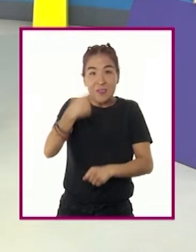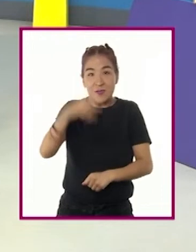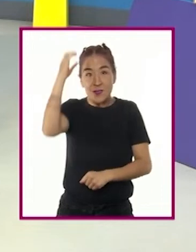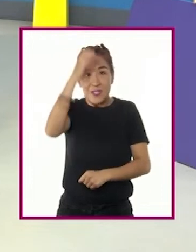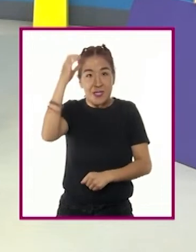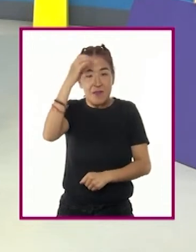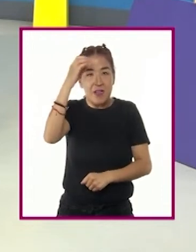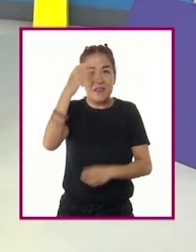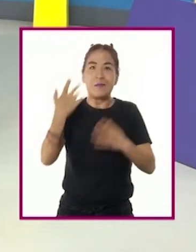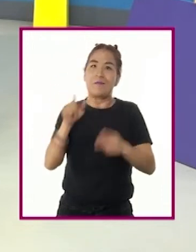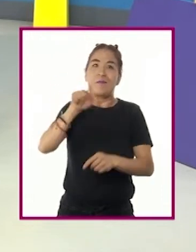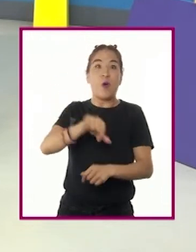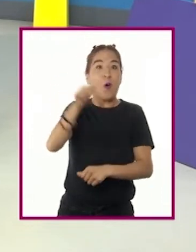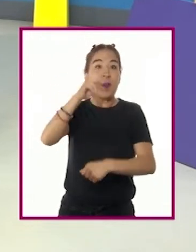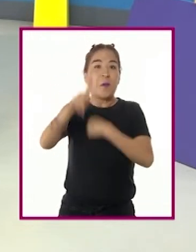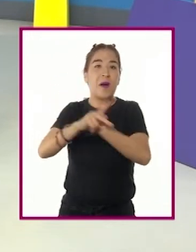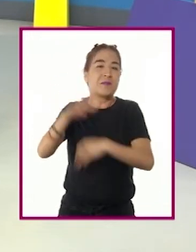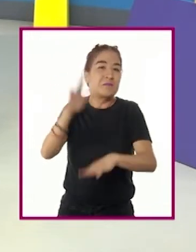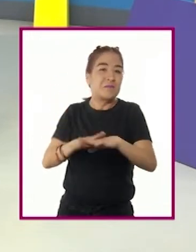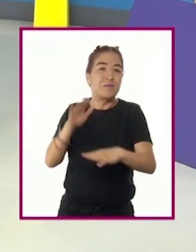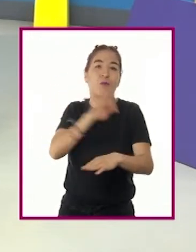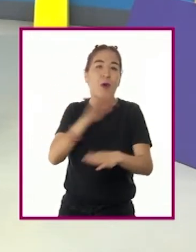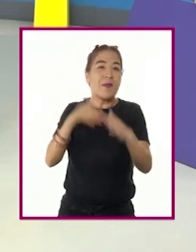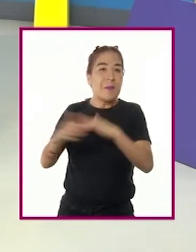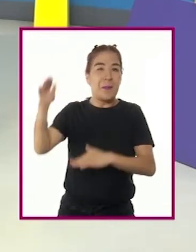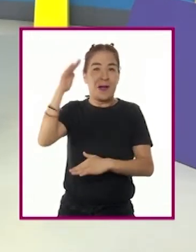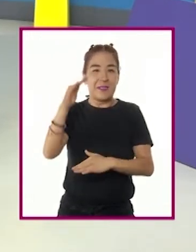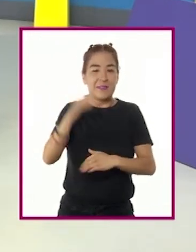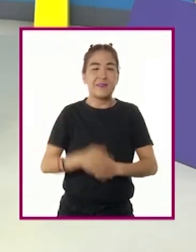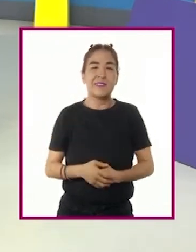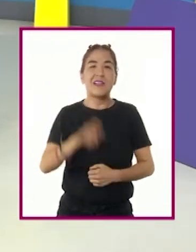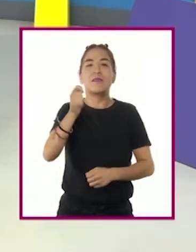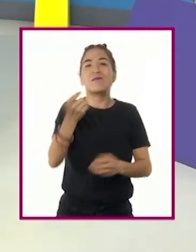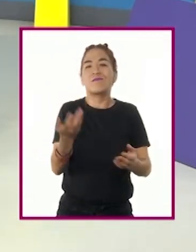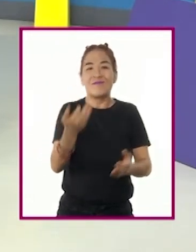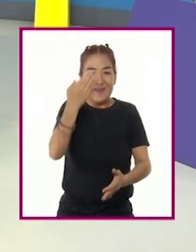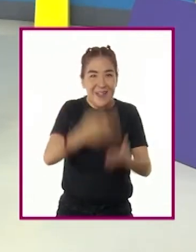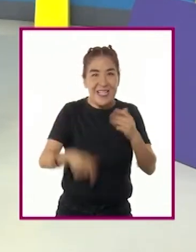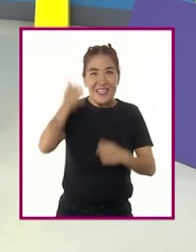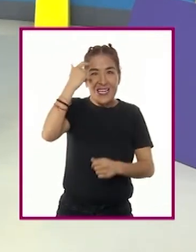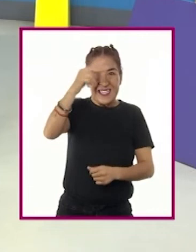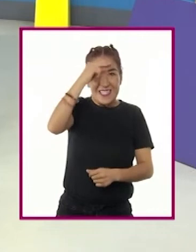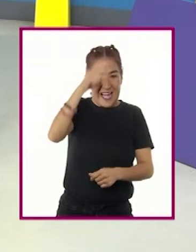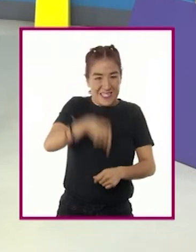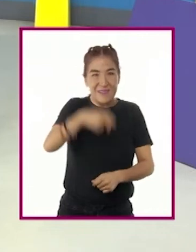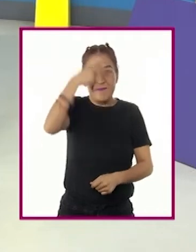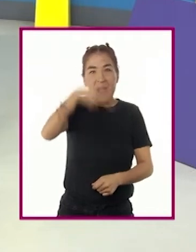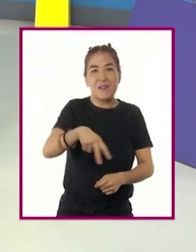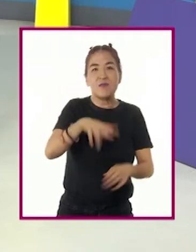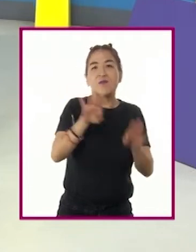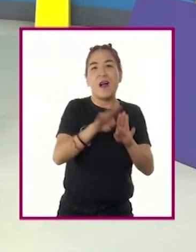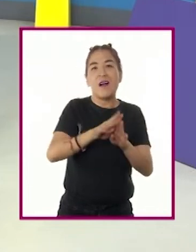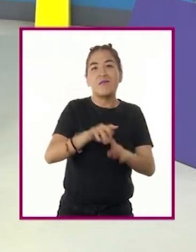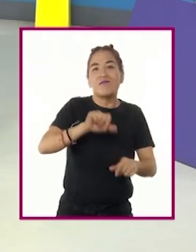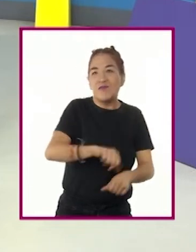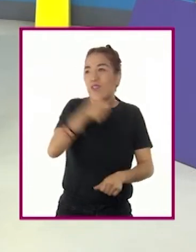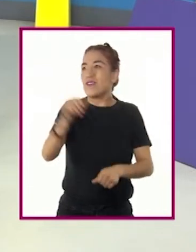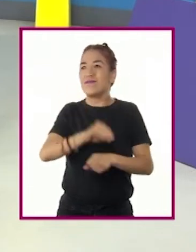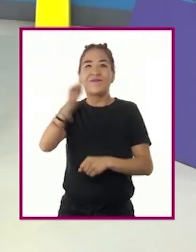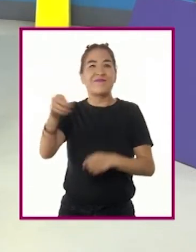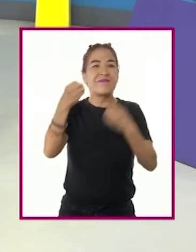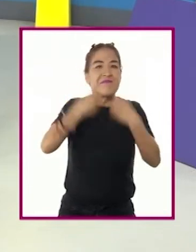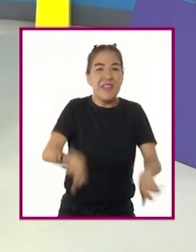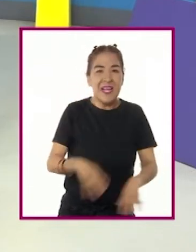científica son mayores, en lo que se conoce como fuga de cerebros, con lo que muchos avances e inventos